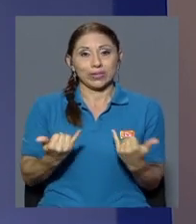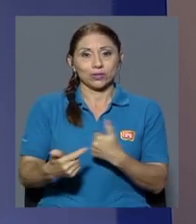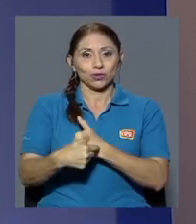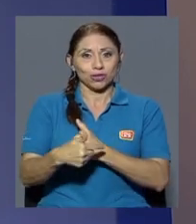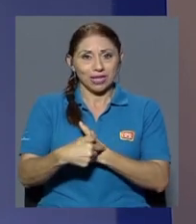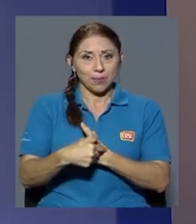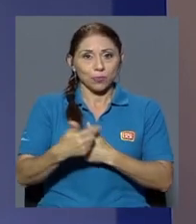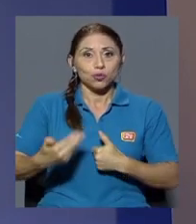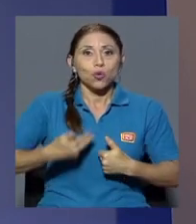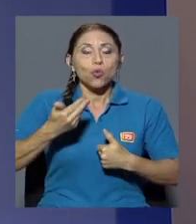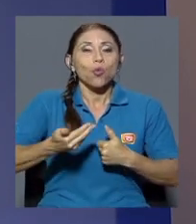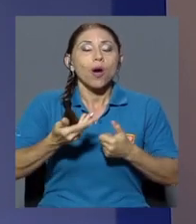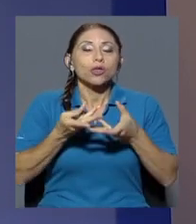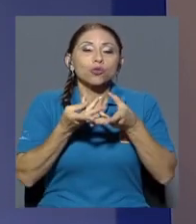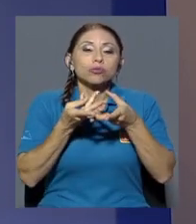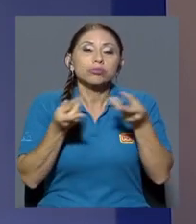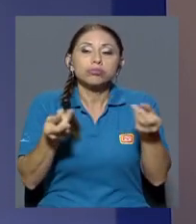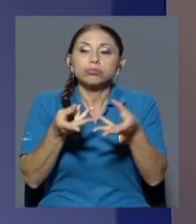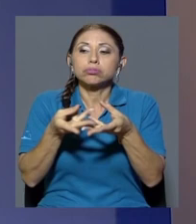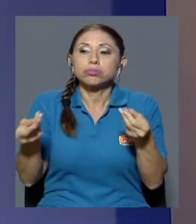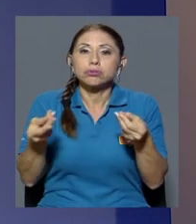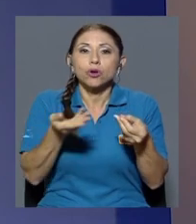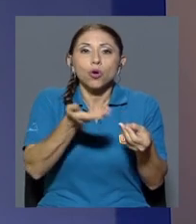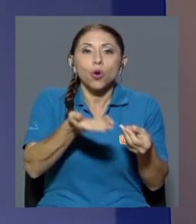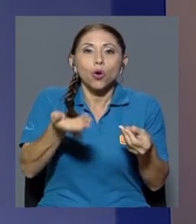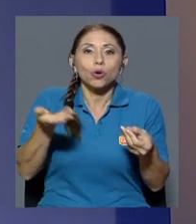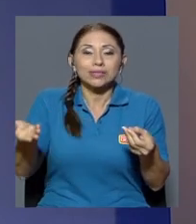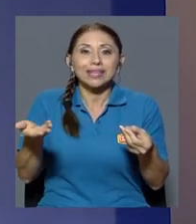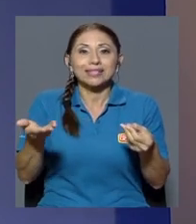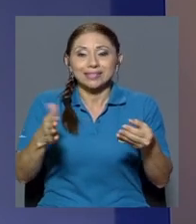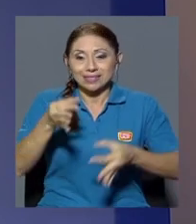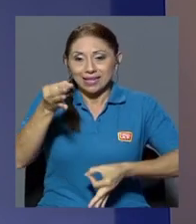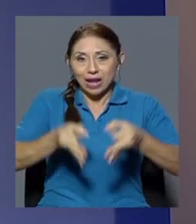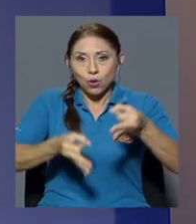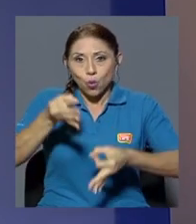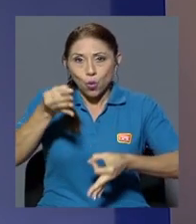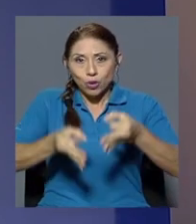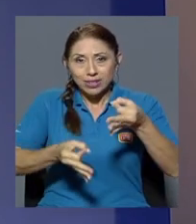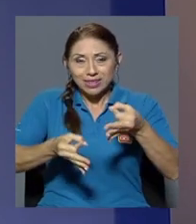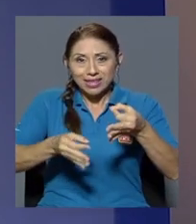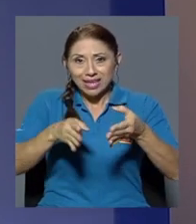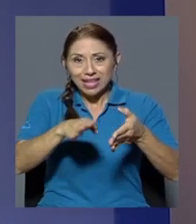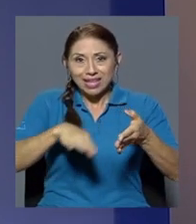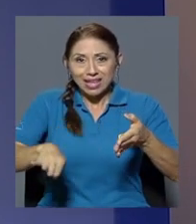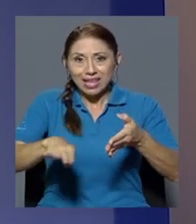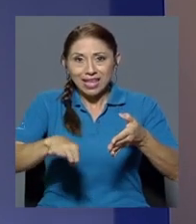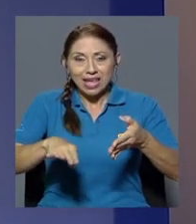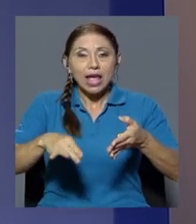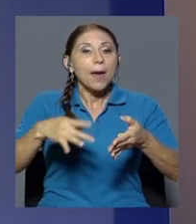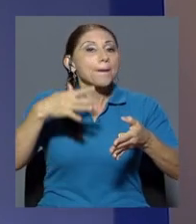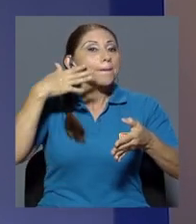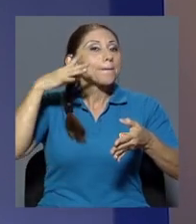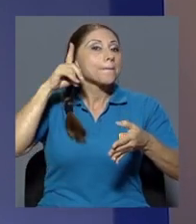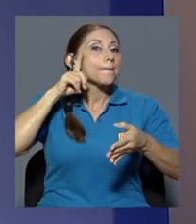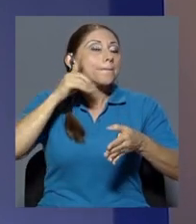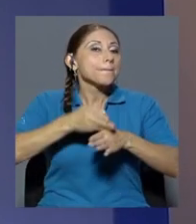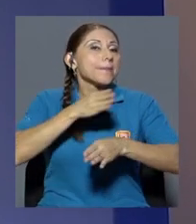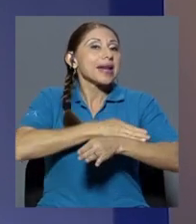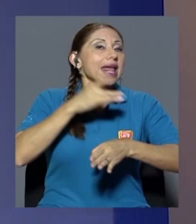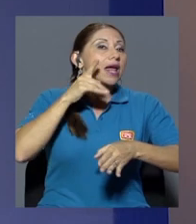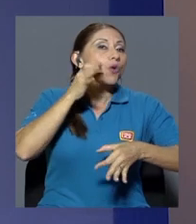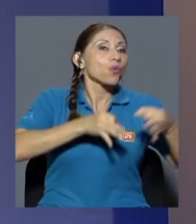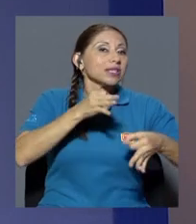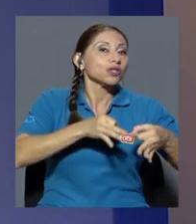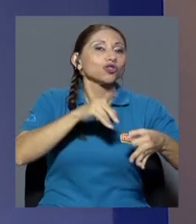que se resuelven casos en la casa de la corte judicial deben de dejar los prejuicios en la puerta y